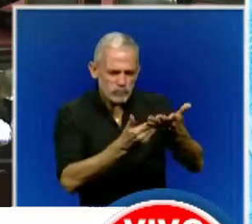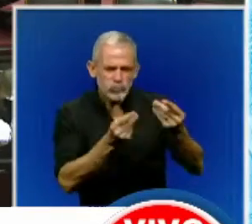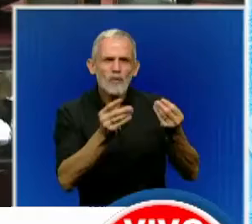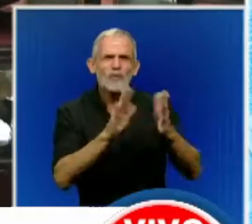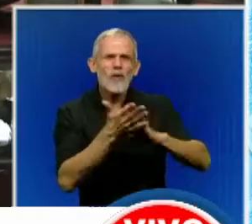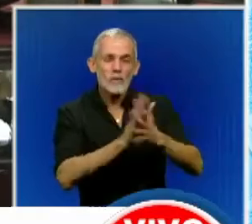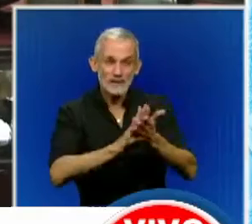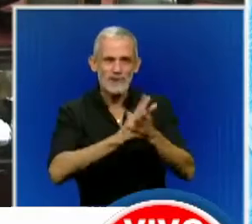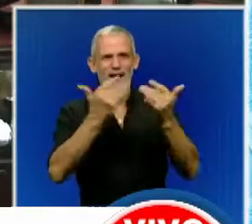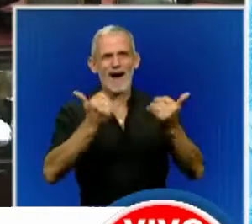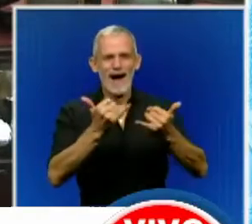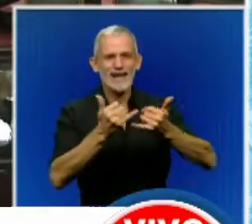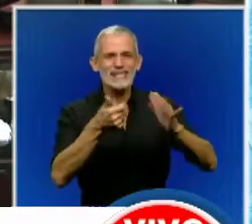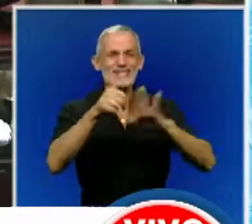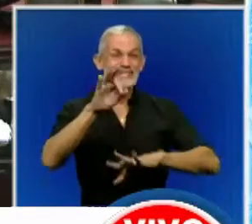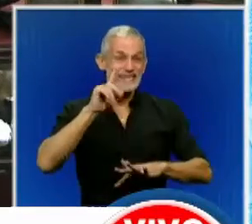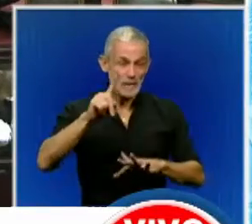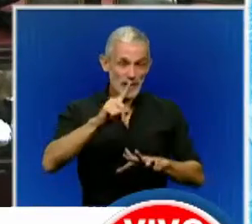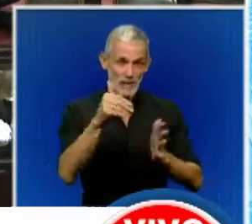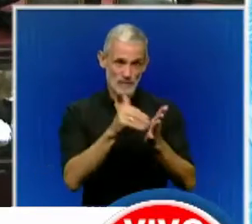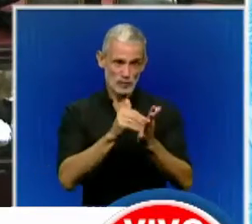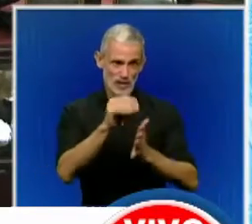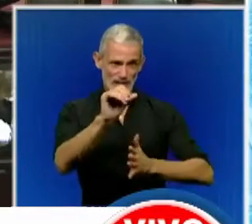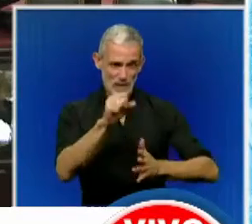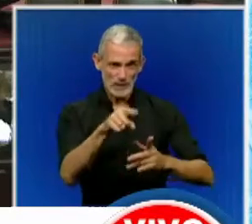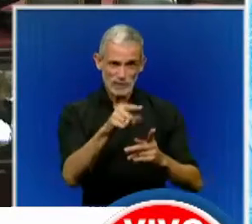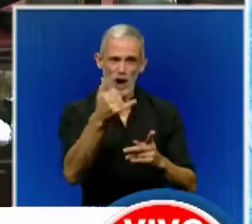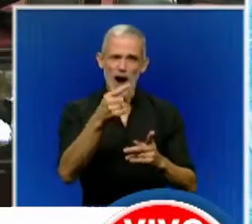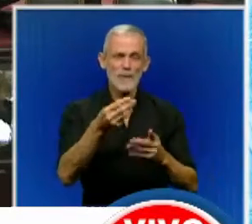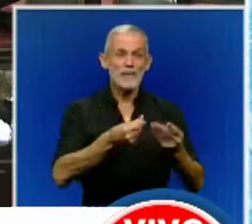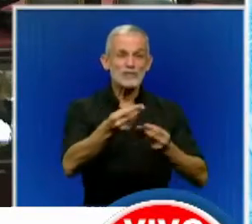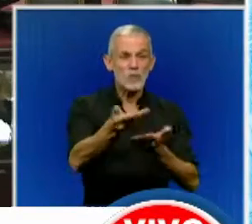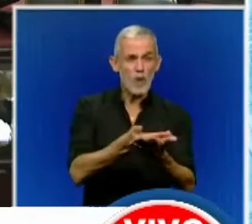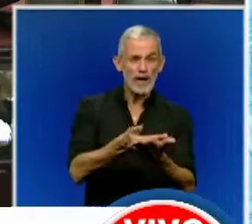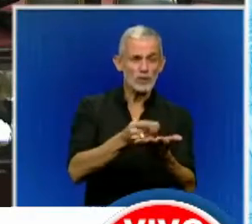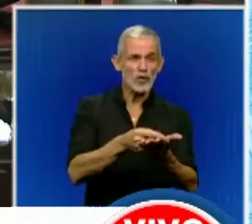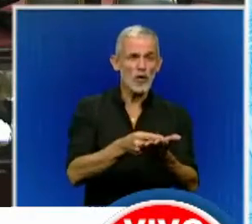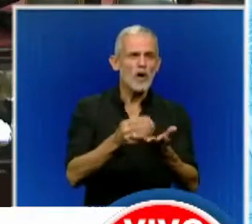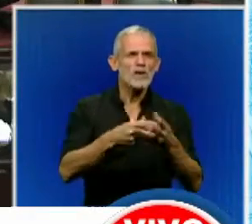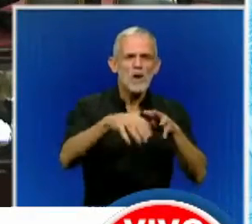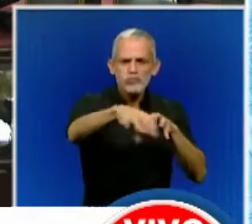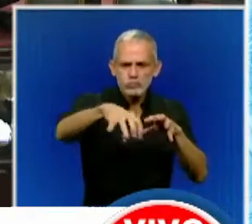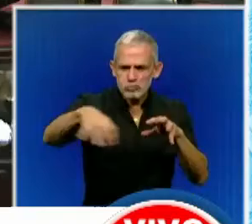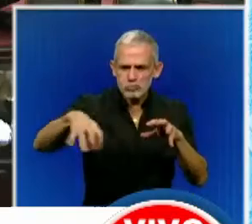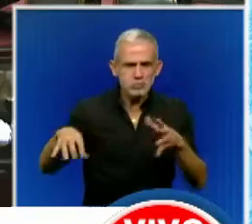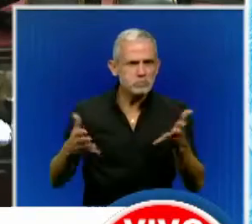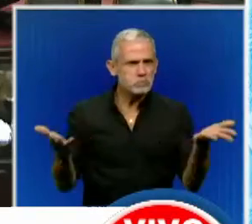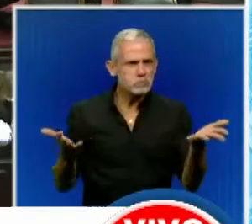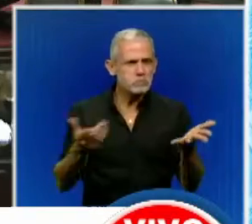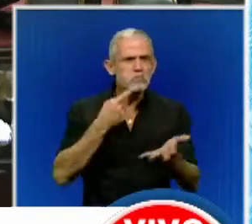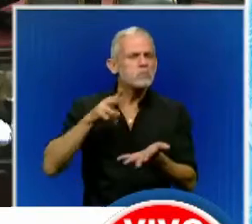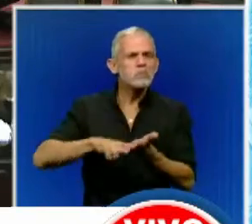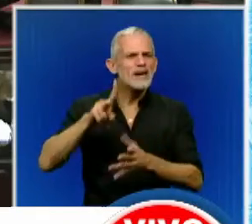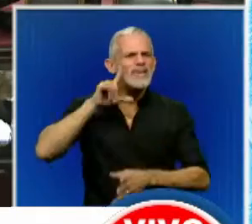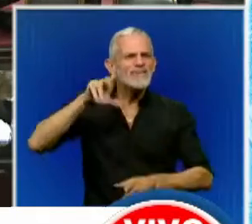camino de los más de 60.000 millones de pesos que tiene este presupuesto en sectores que están exentos del impuesto a